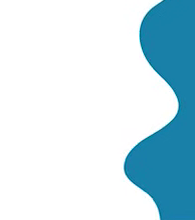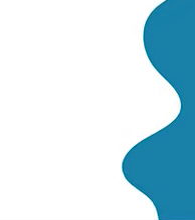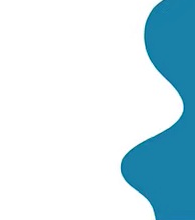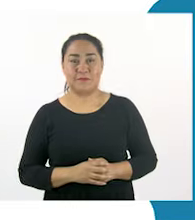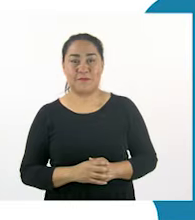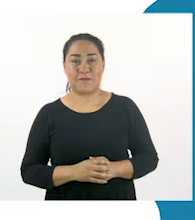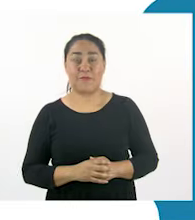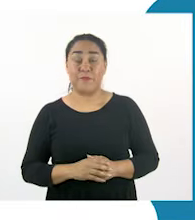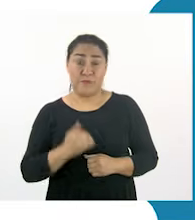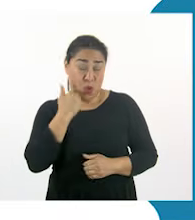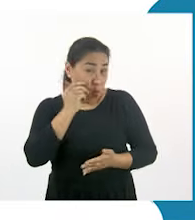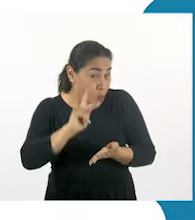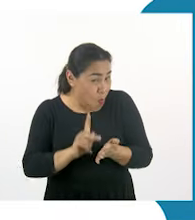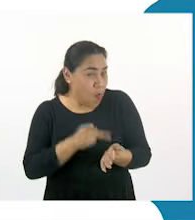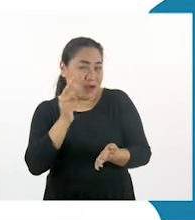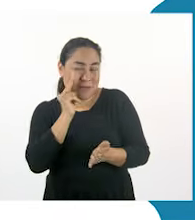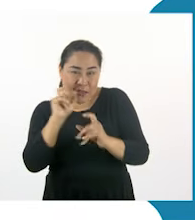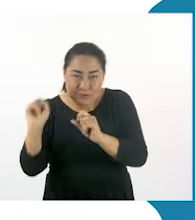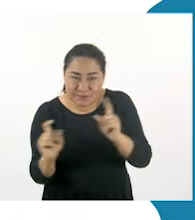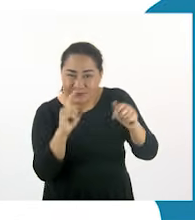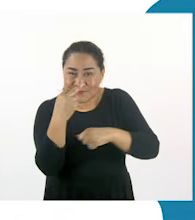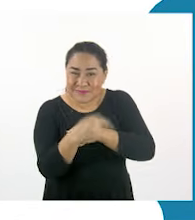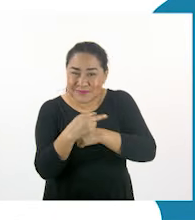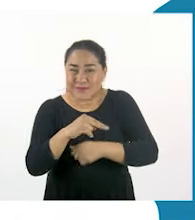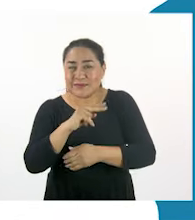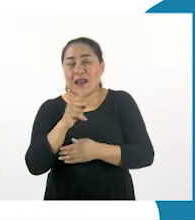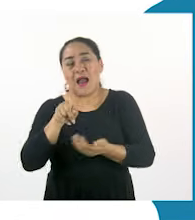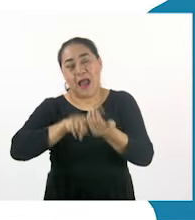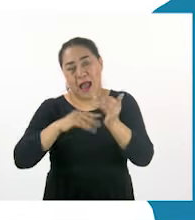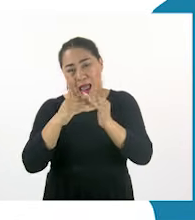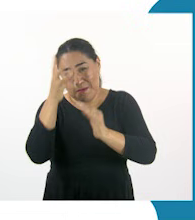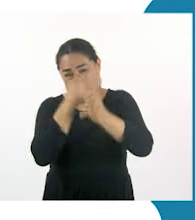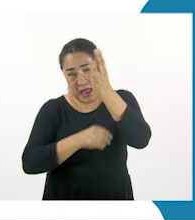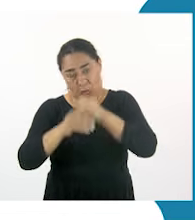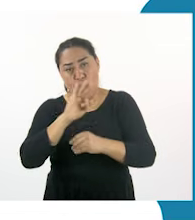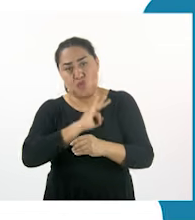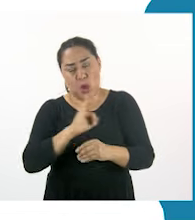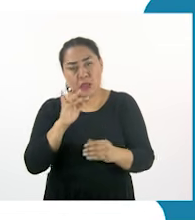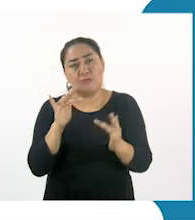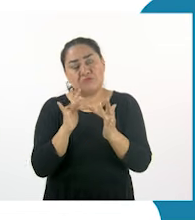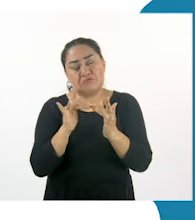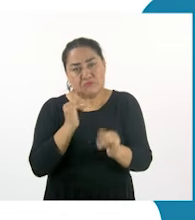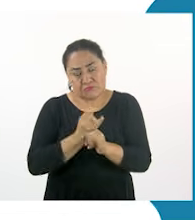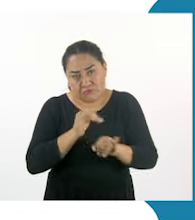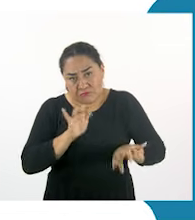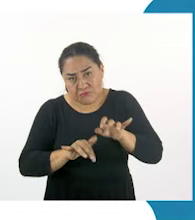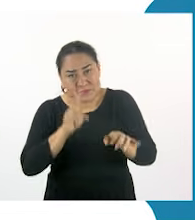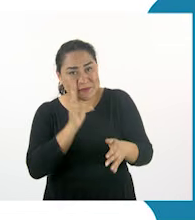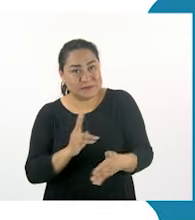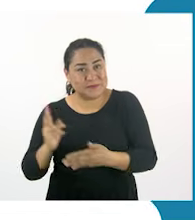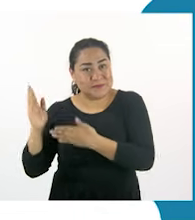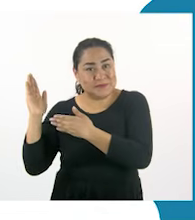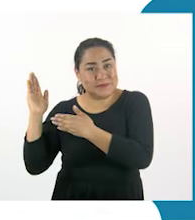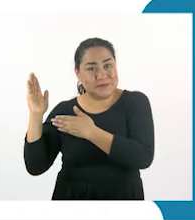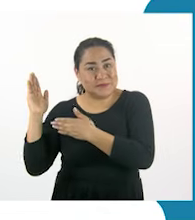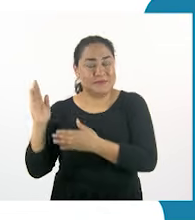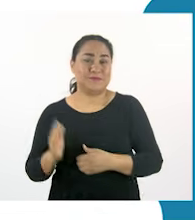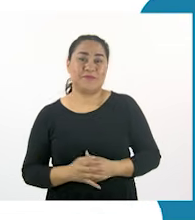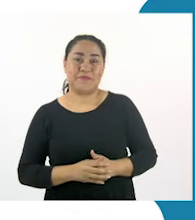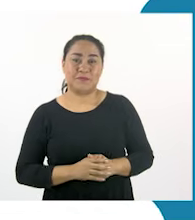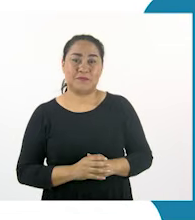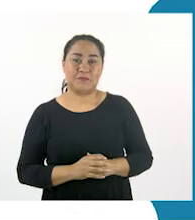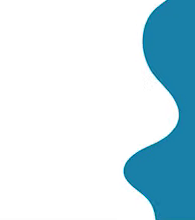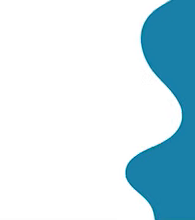Si quieres volver a ver los programas de Aprende en Casa, los puedes encontrar en la siguiente liga, aprendeencasa.cep.gov